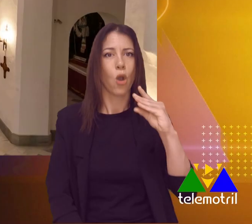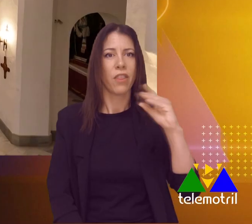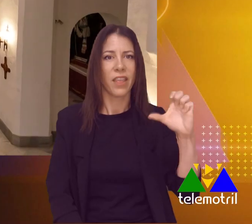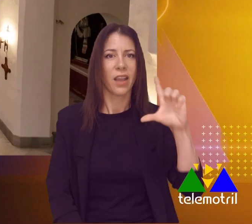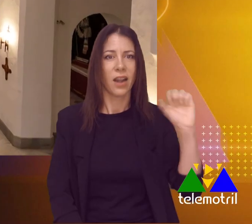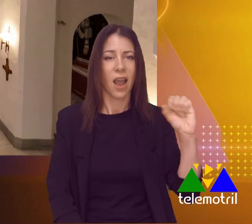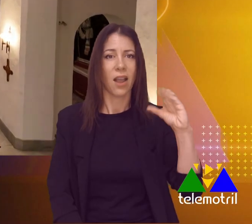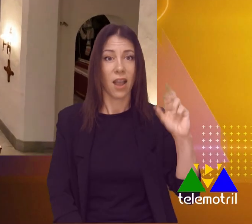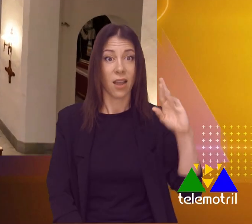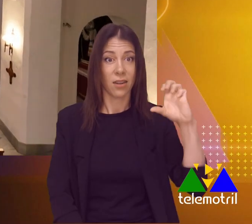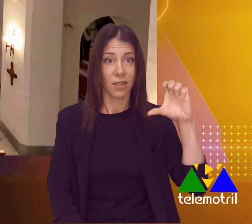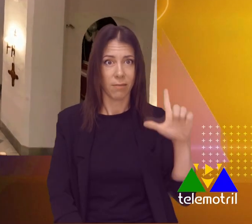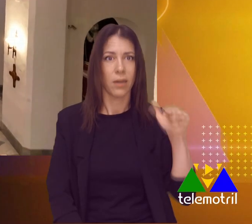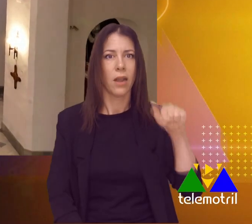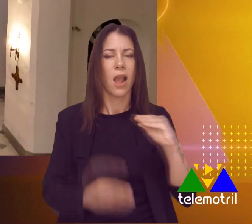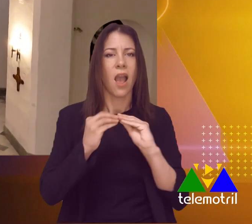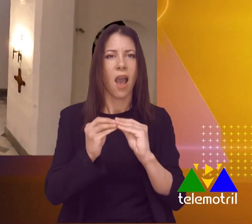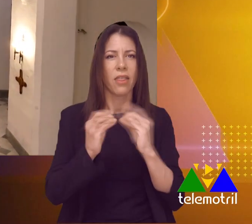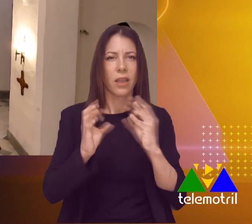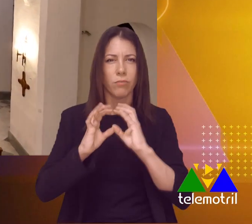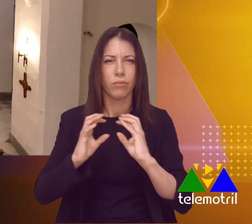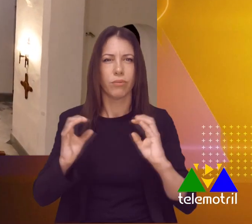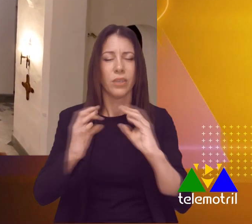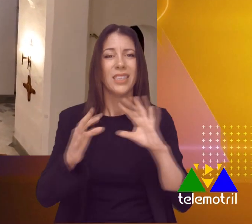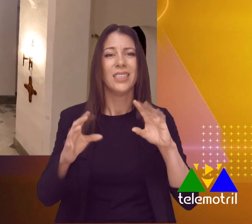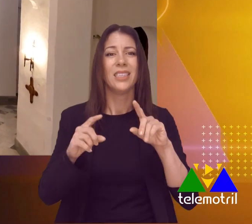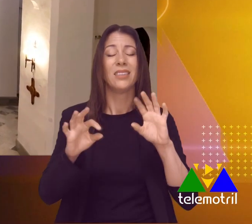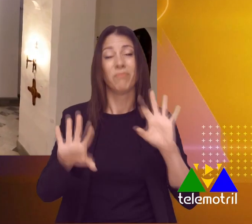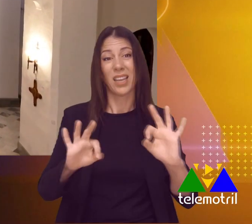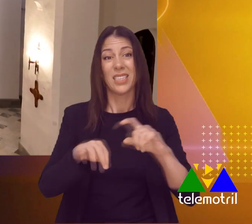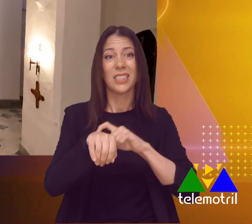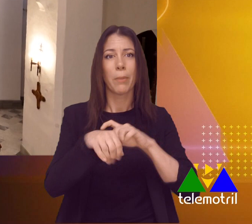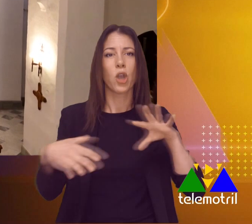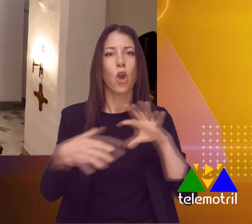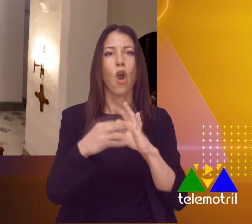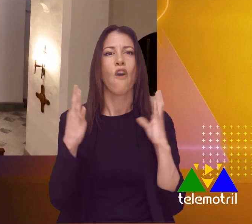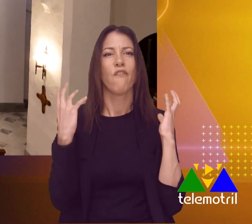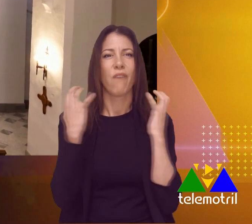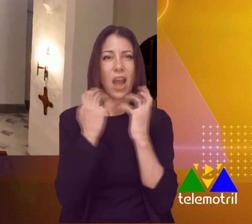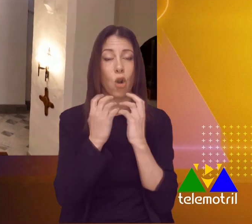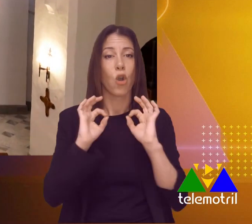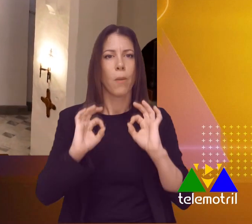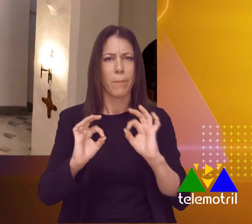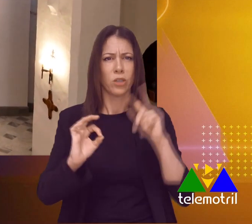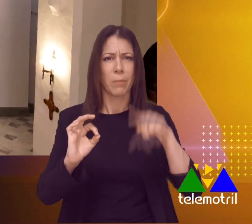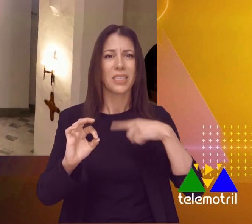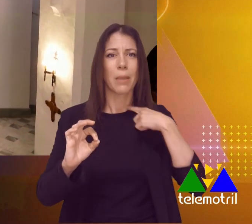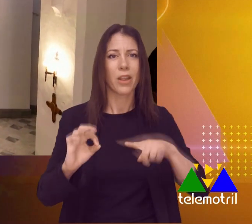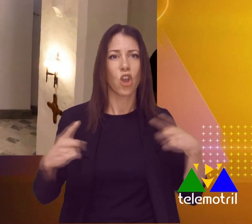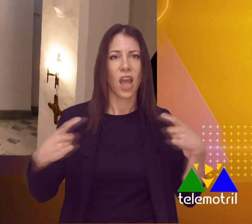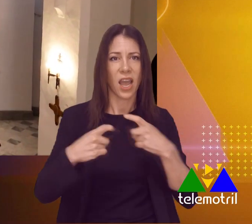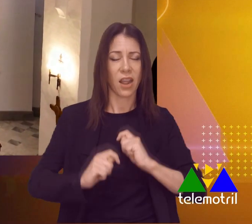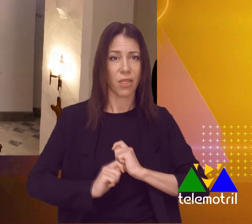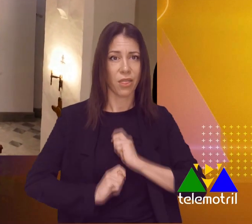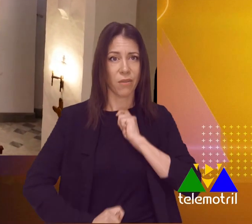obra retablística del barroco. Se perdió también en la Guerra Civil, un